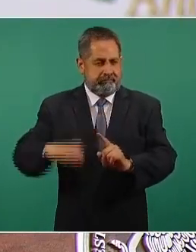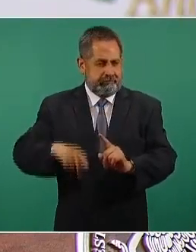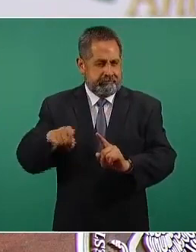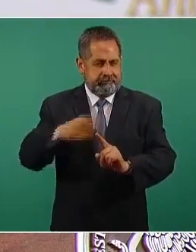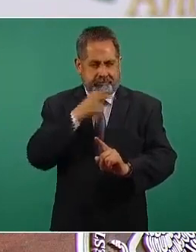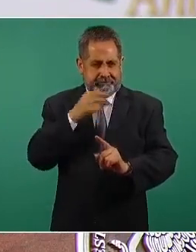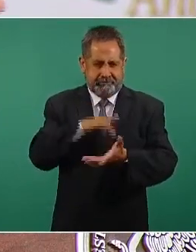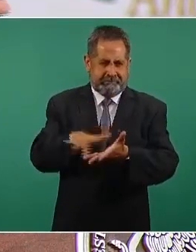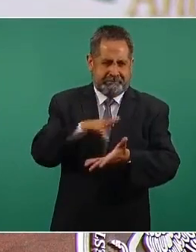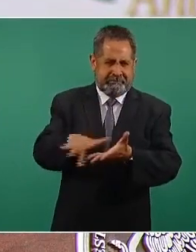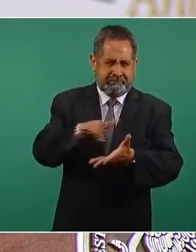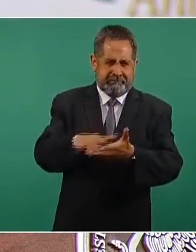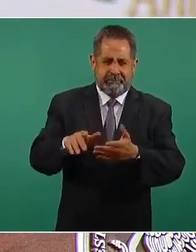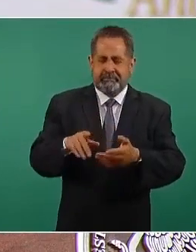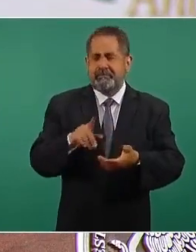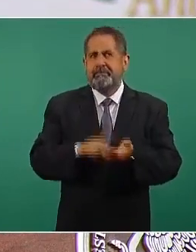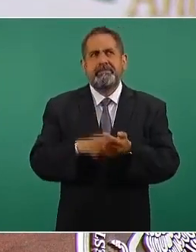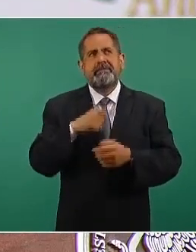en